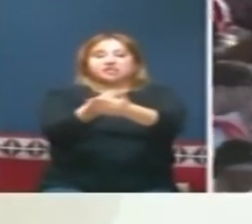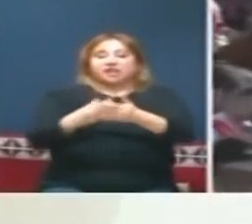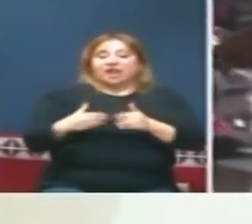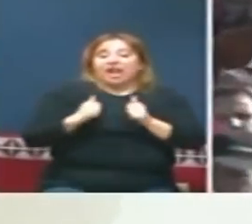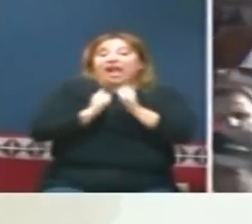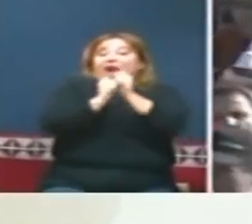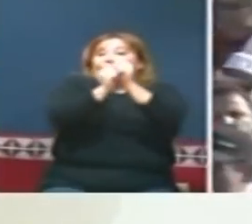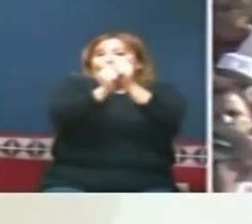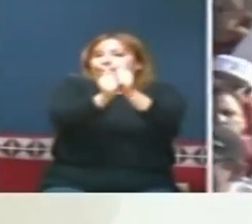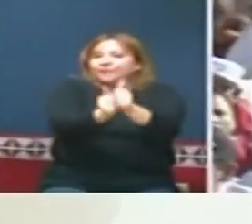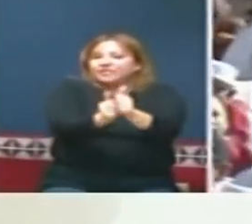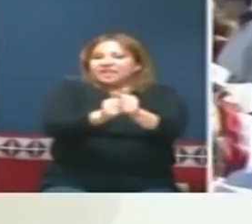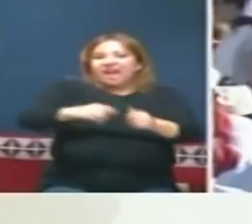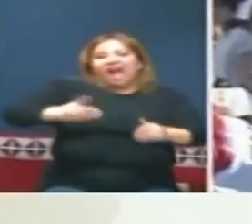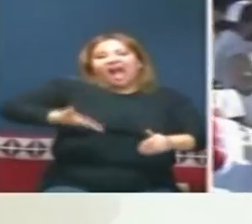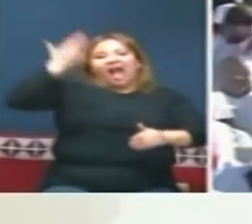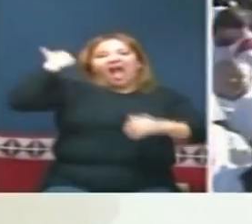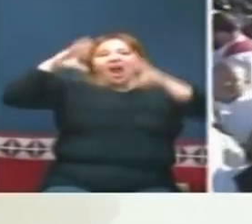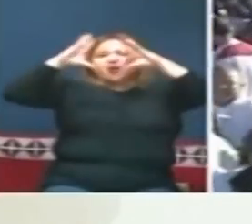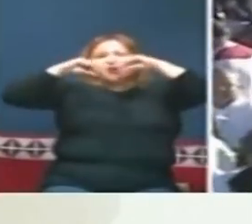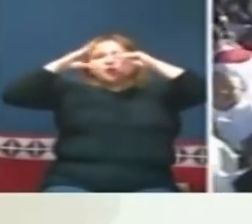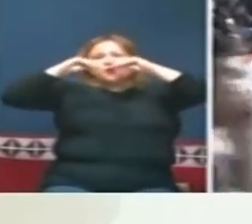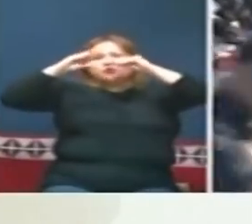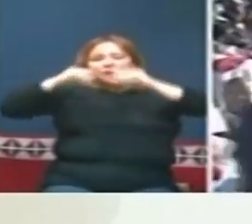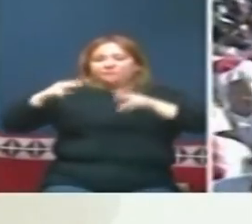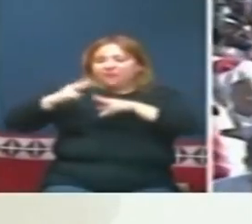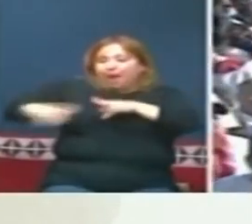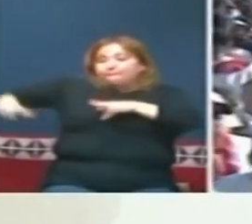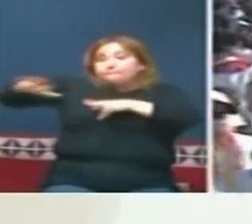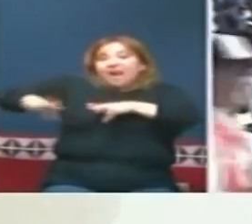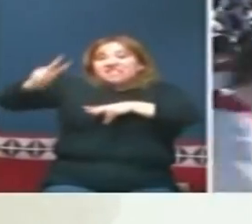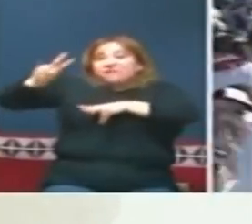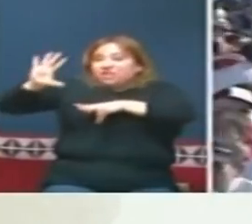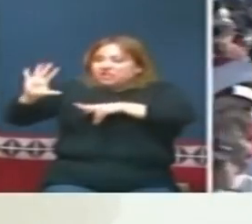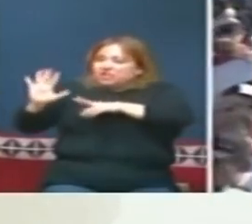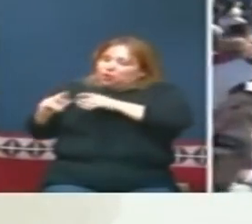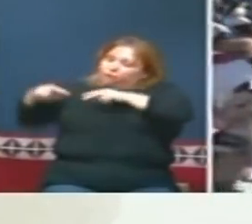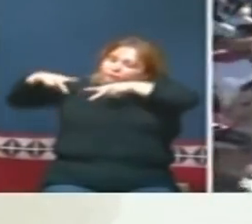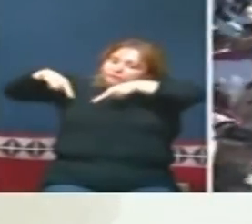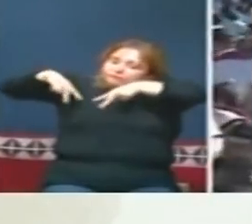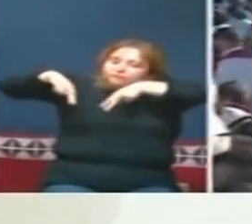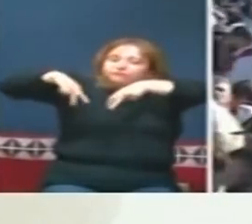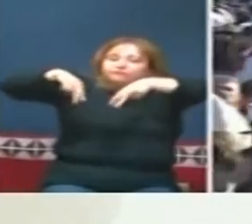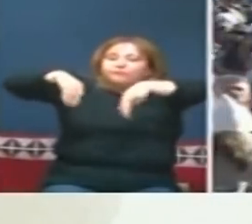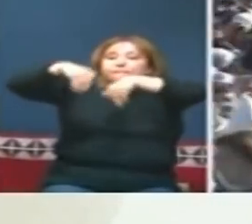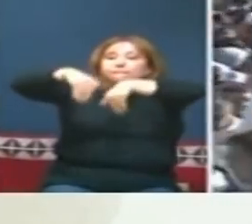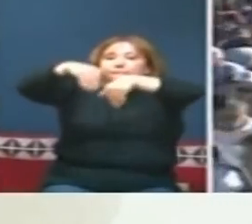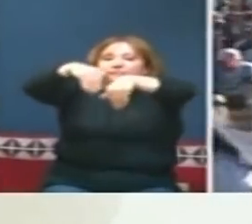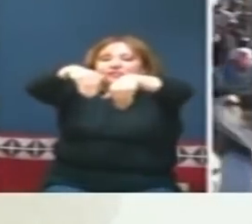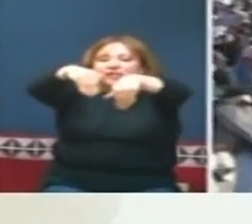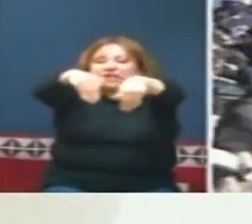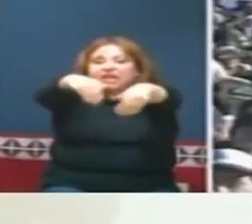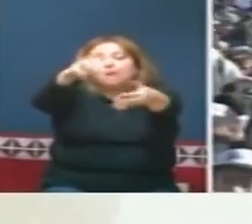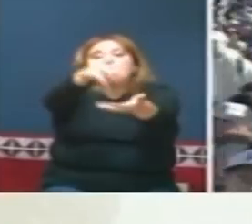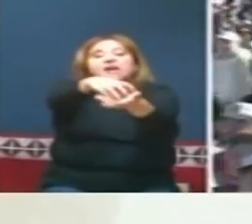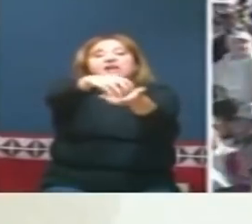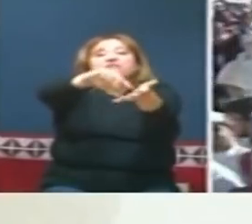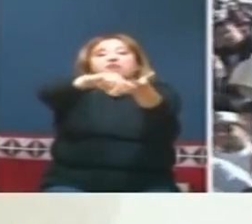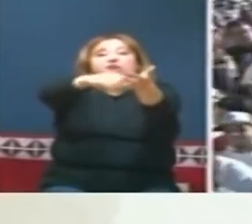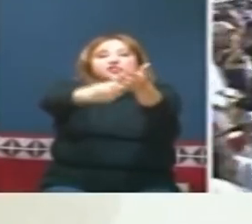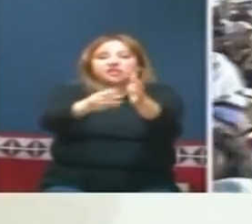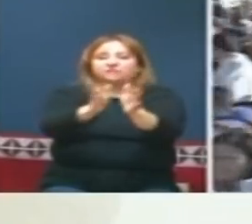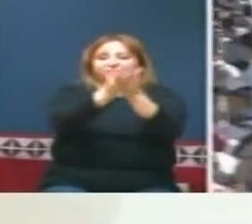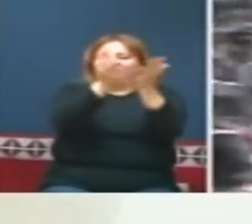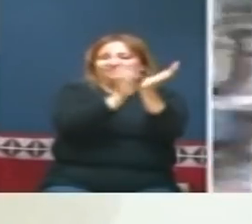mártires, anoche en la vigilia, desde la Plaza 25 hasta aquí, hasta el Parque de la Ciudad, llevando la alegría del